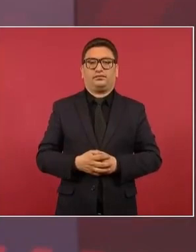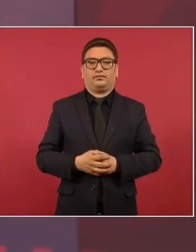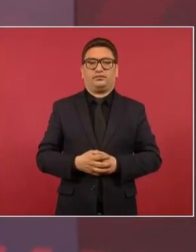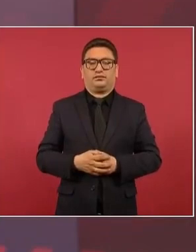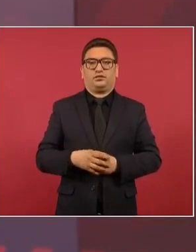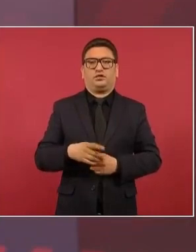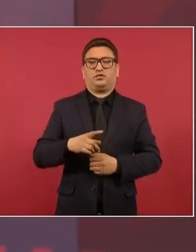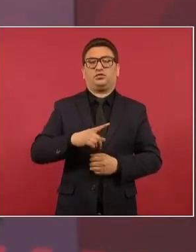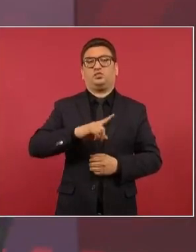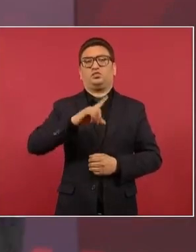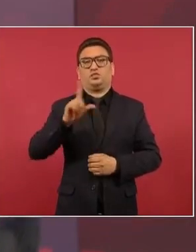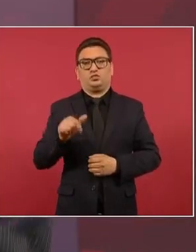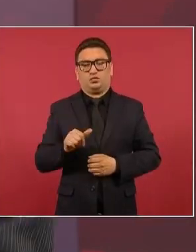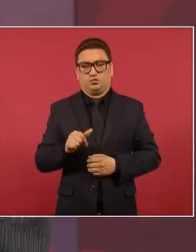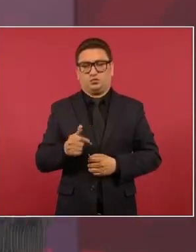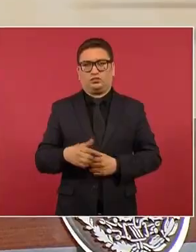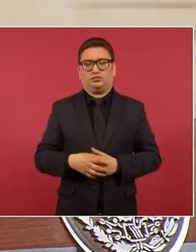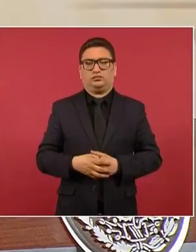Luego